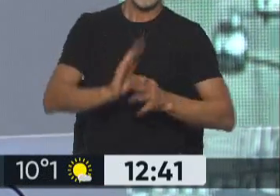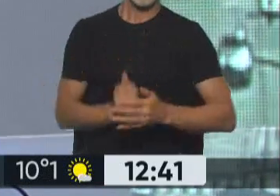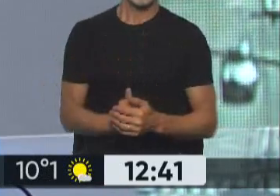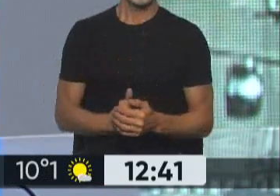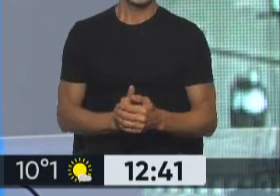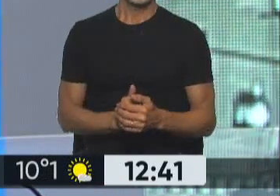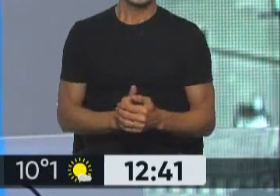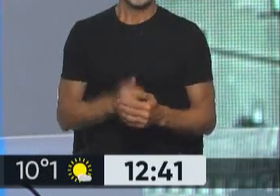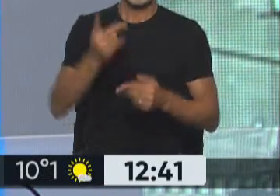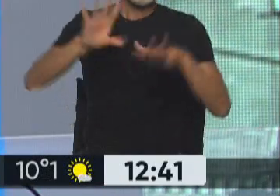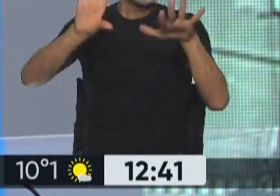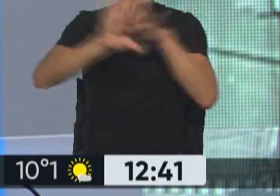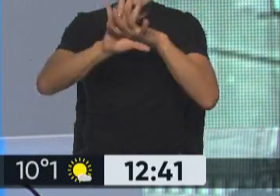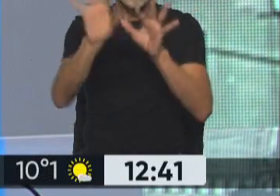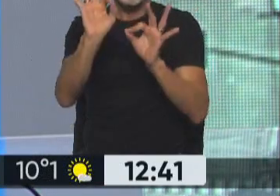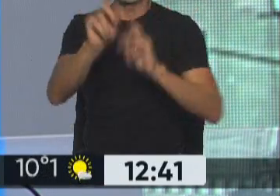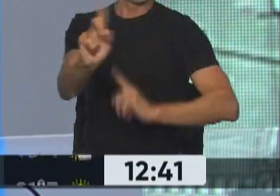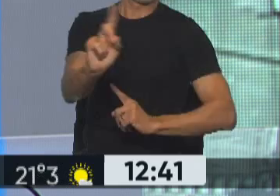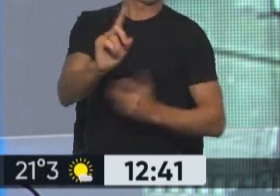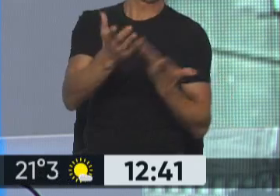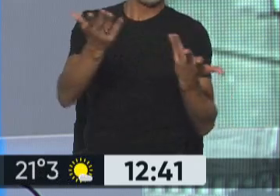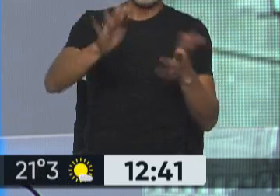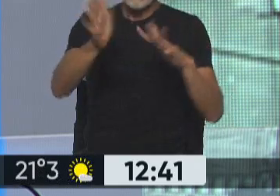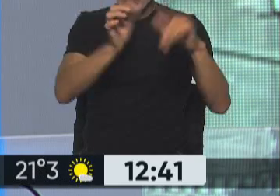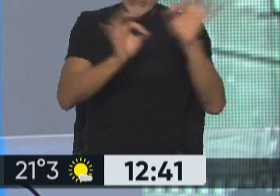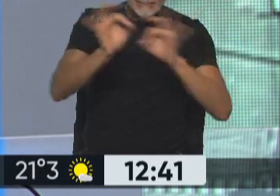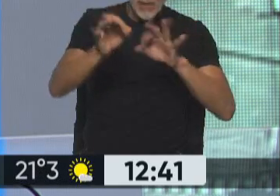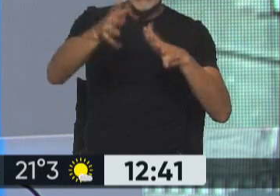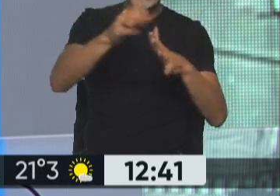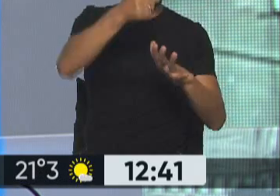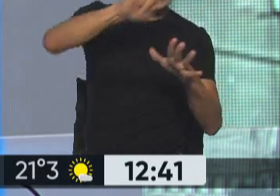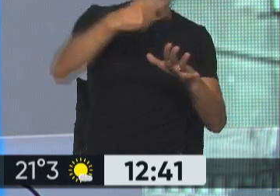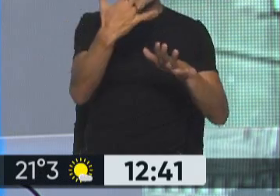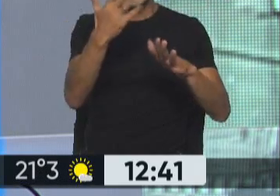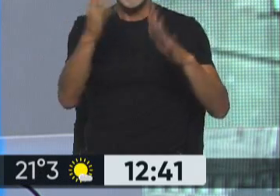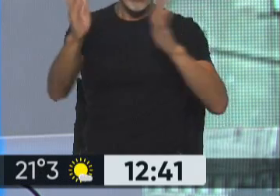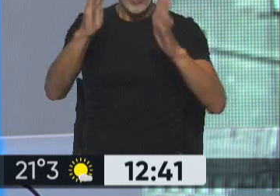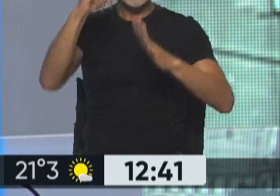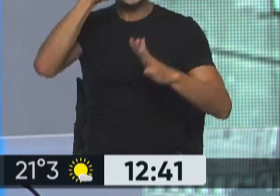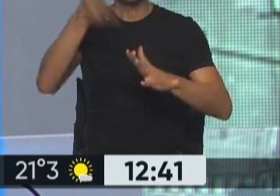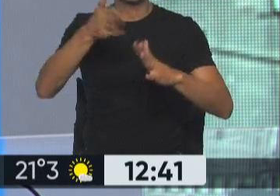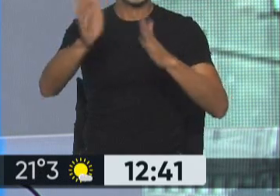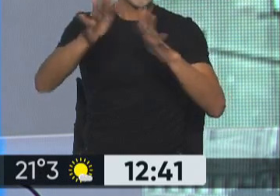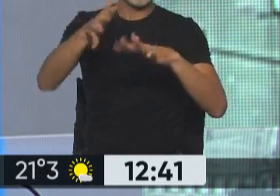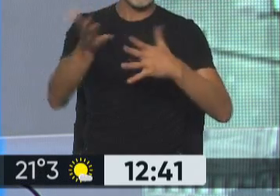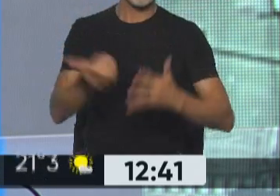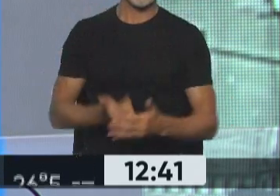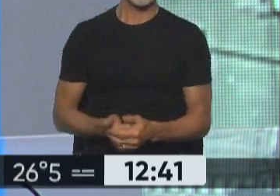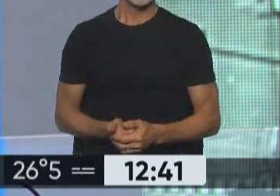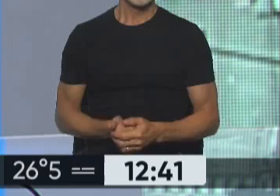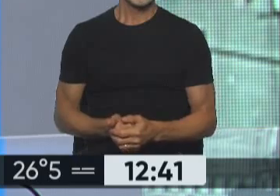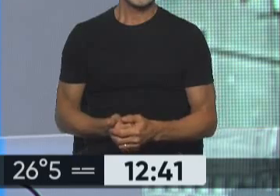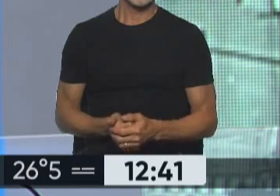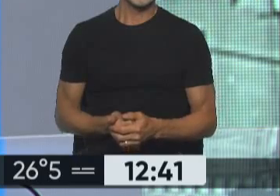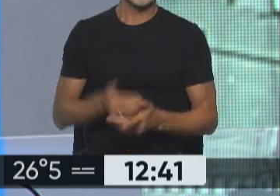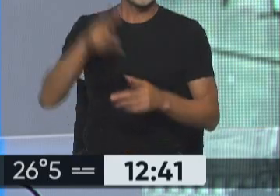queremos acertarle con el con la obvio tener una idea que va a estar entre seis y medio siete alguna de sus mamás es decir